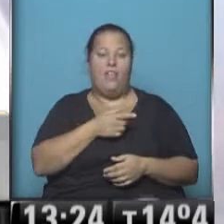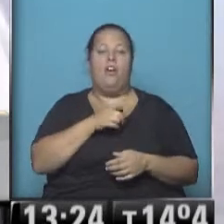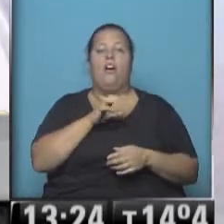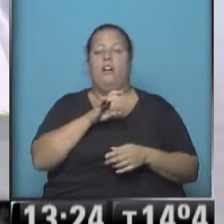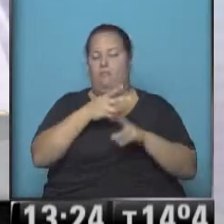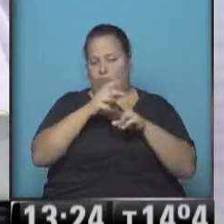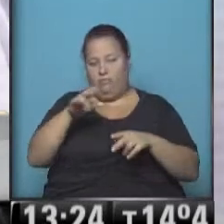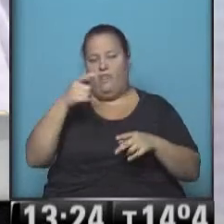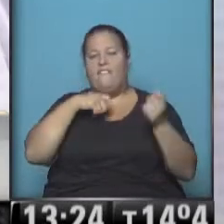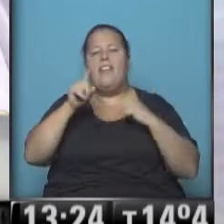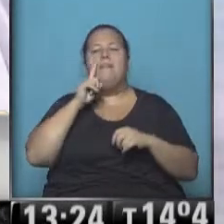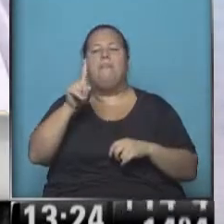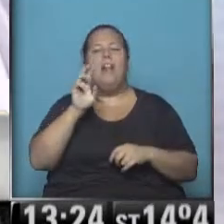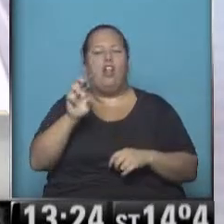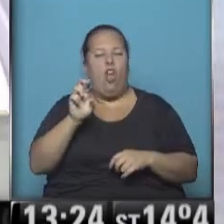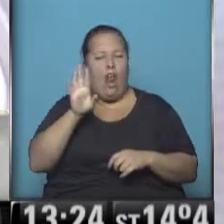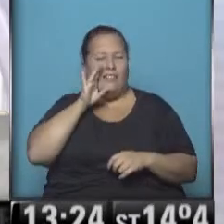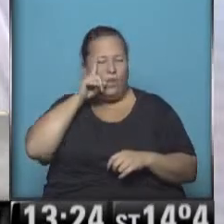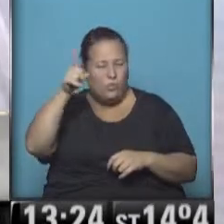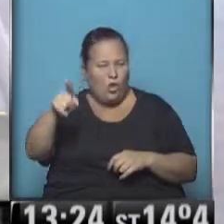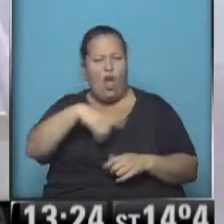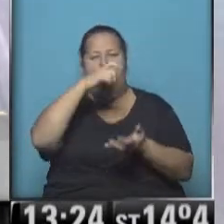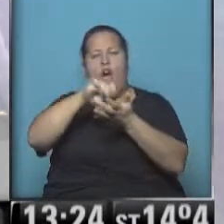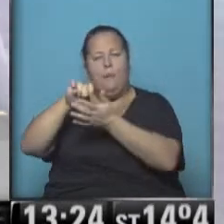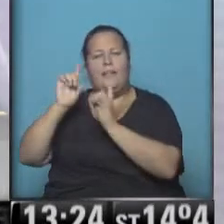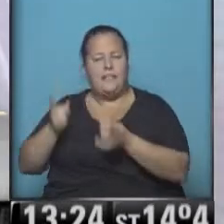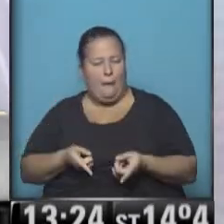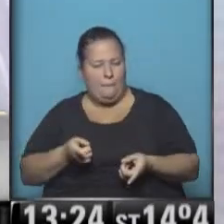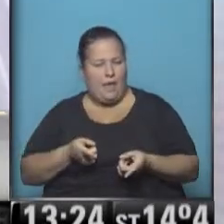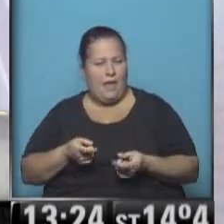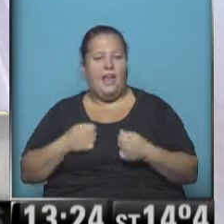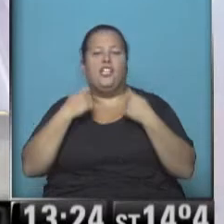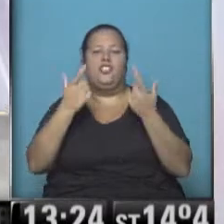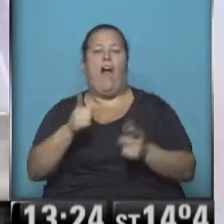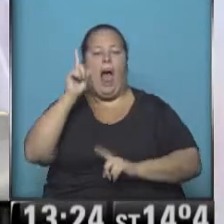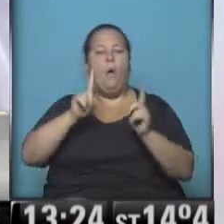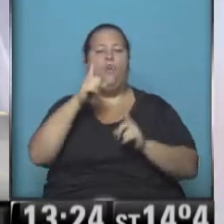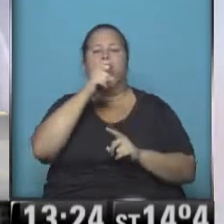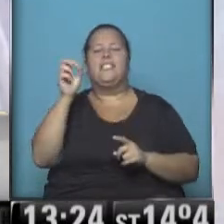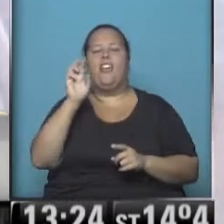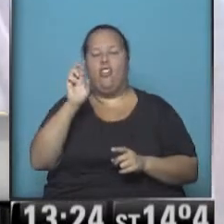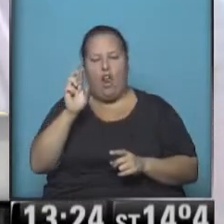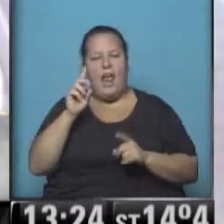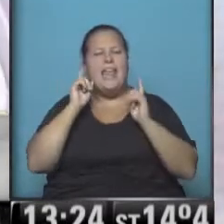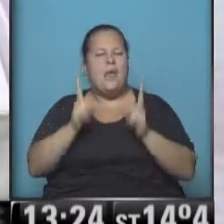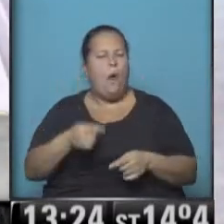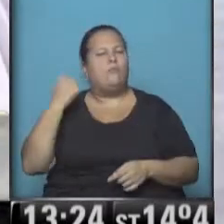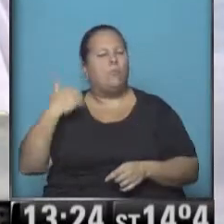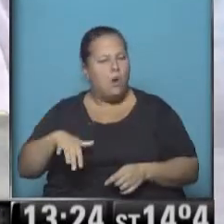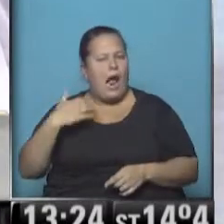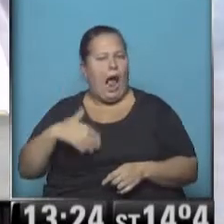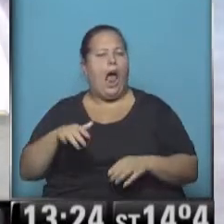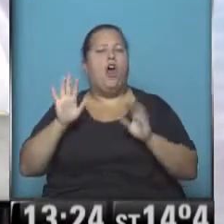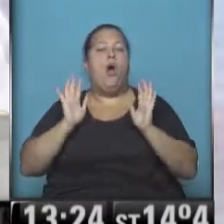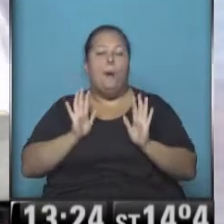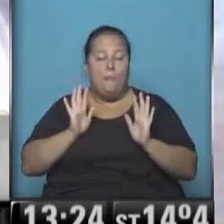se ven 10 mil dólares en eeuu y en otros países se ofrecen algunos lados a 100 dólares lo cual sigue siendo altísimo pero